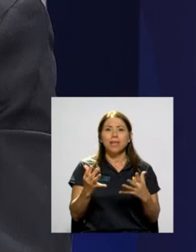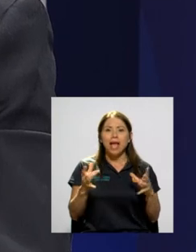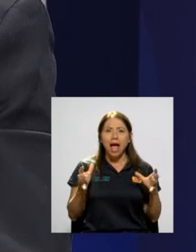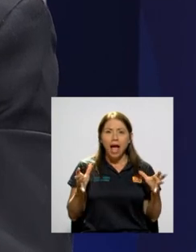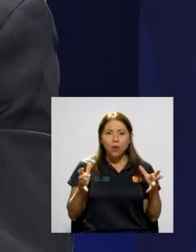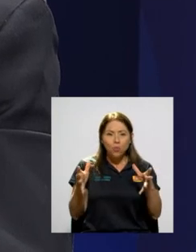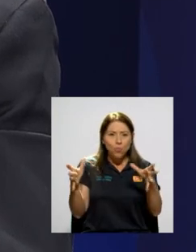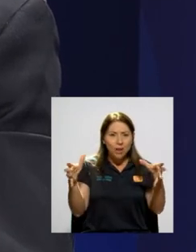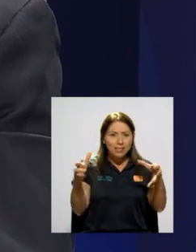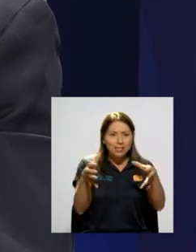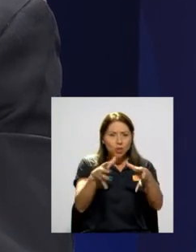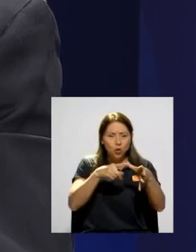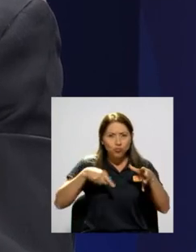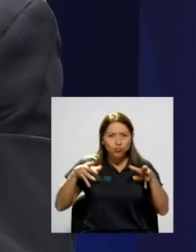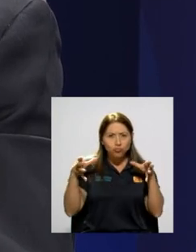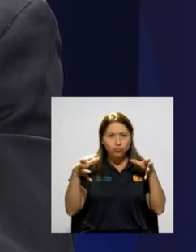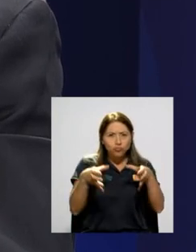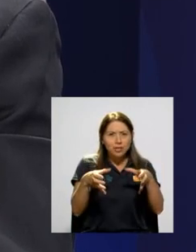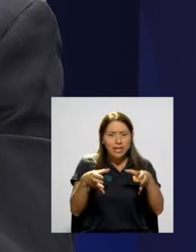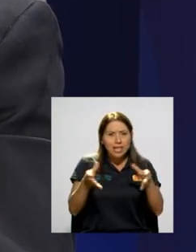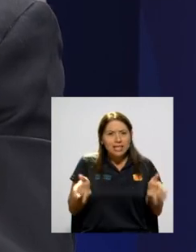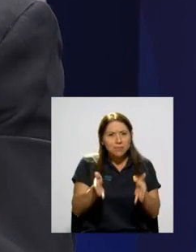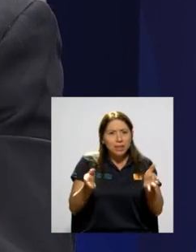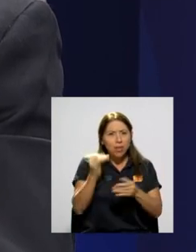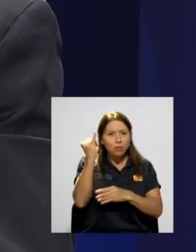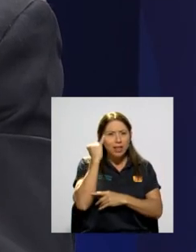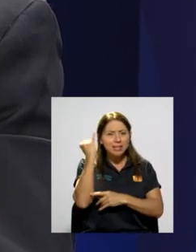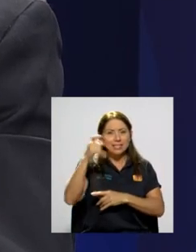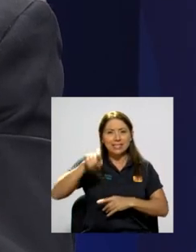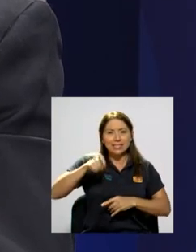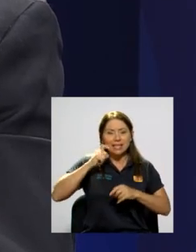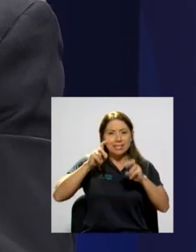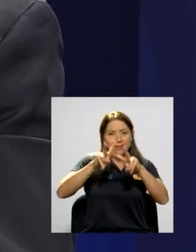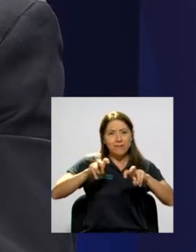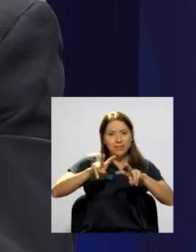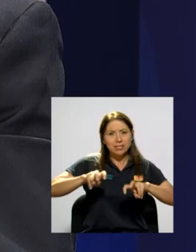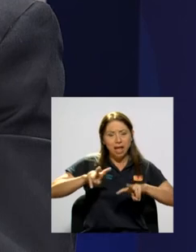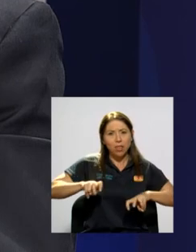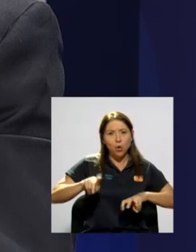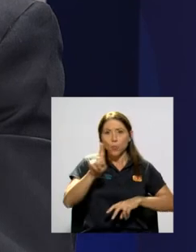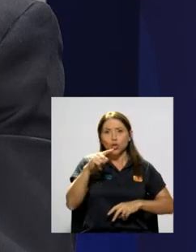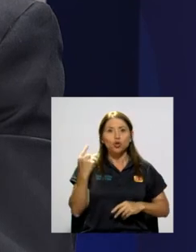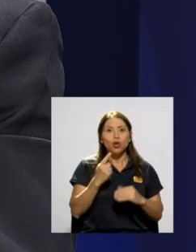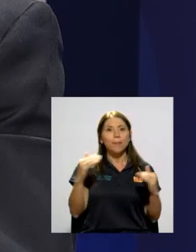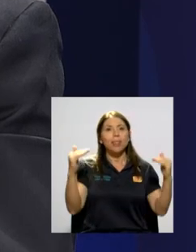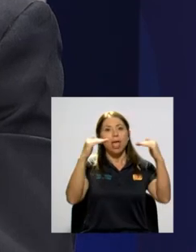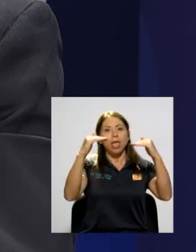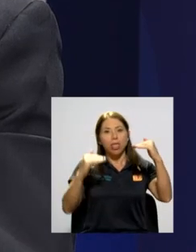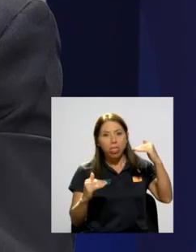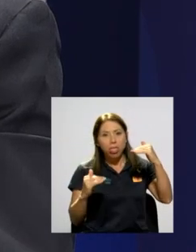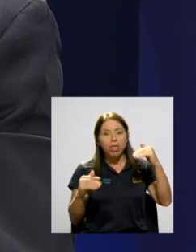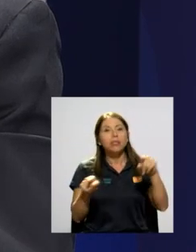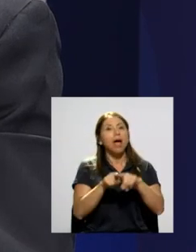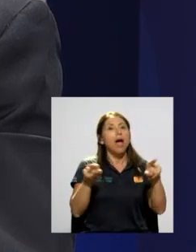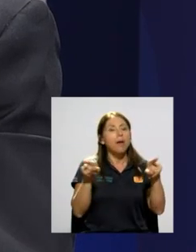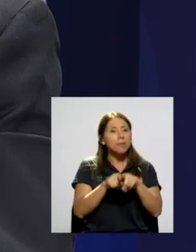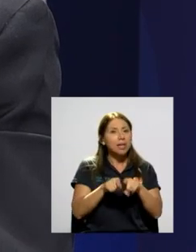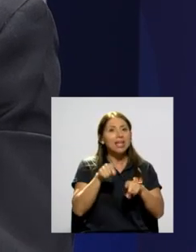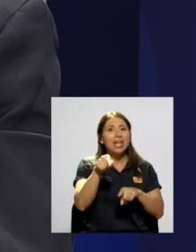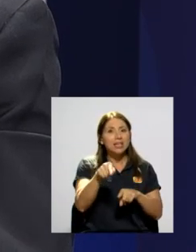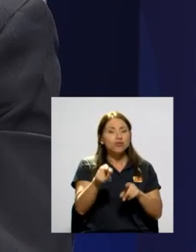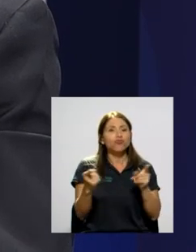ideología, necesita ser revisado a fondo, porque no solamente produce desigualdad, sino que produce enormes